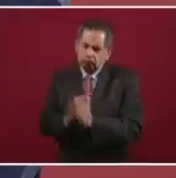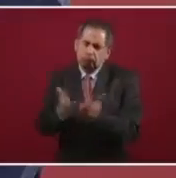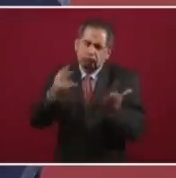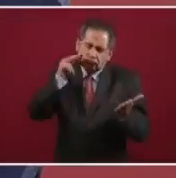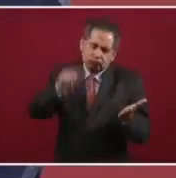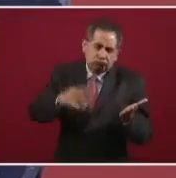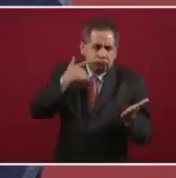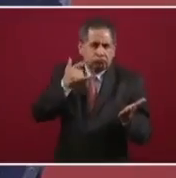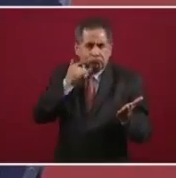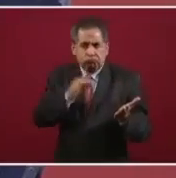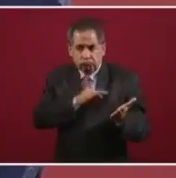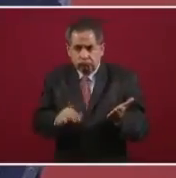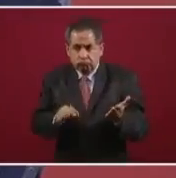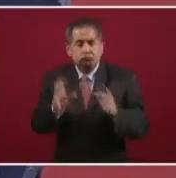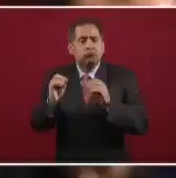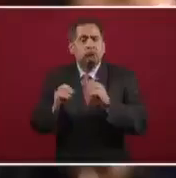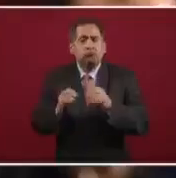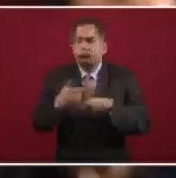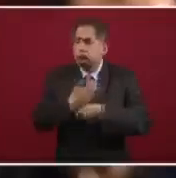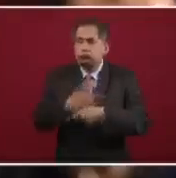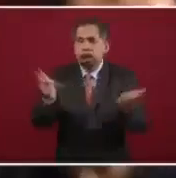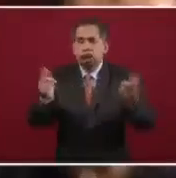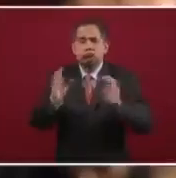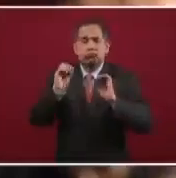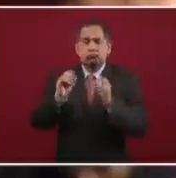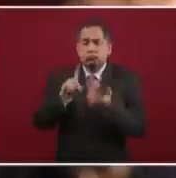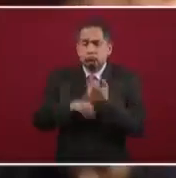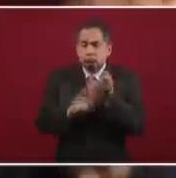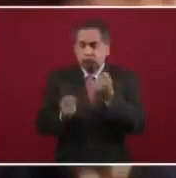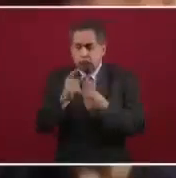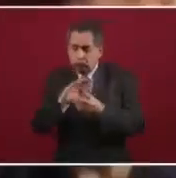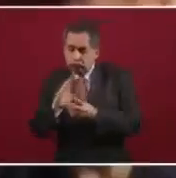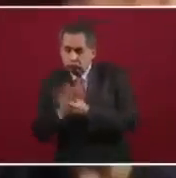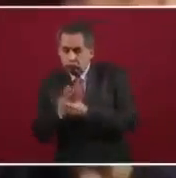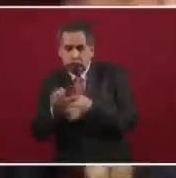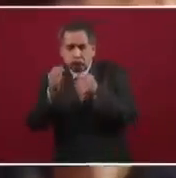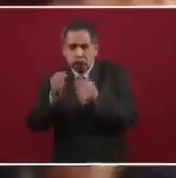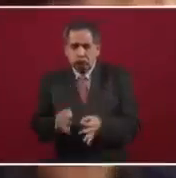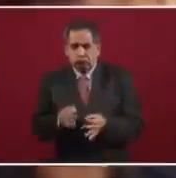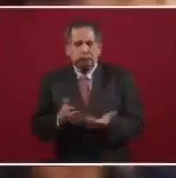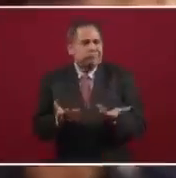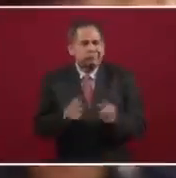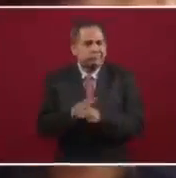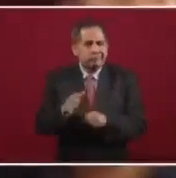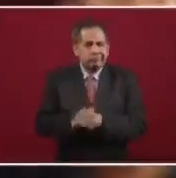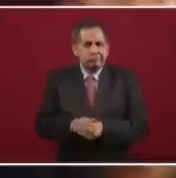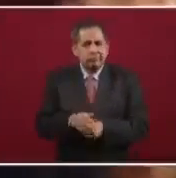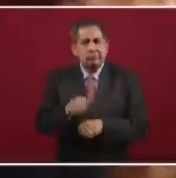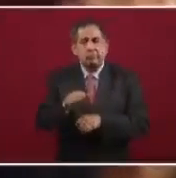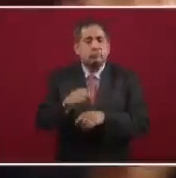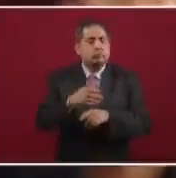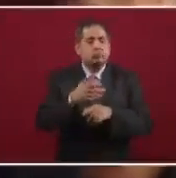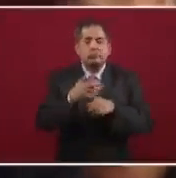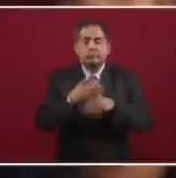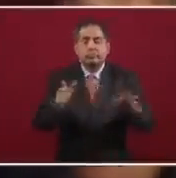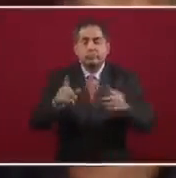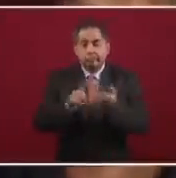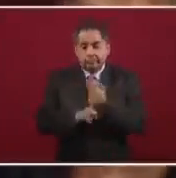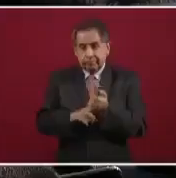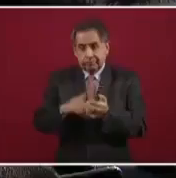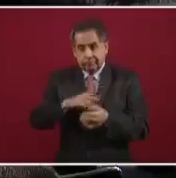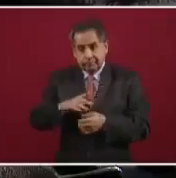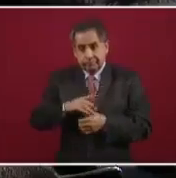expediente? ¿Serán solo versiones públicas o podremos acceder a los originales? Le pregunto lo de las versiones públicas porque